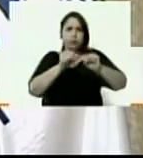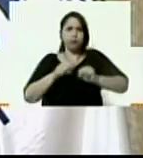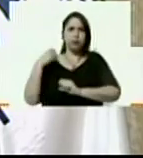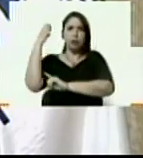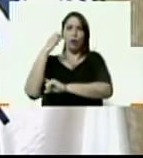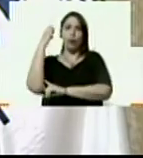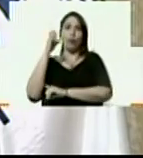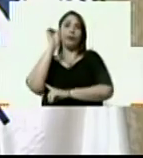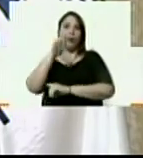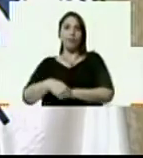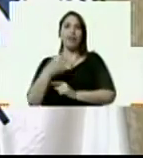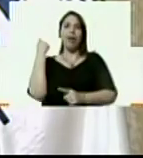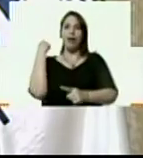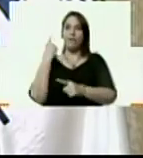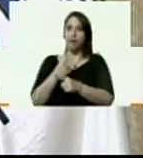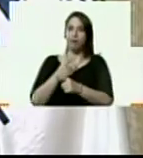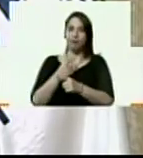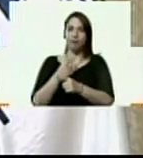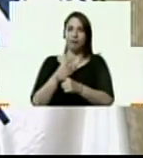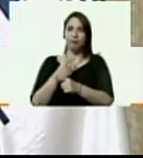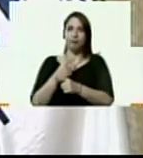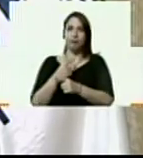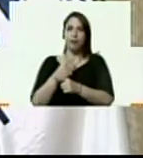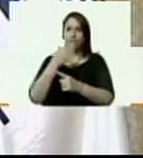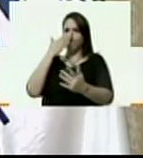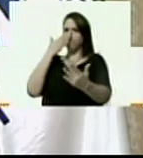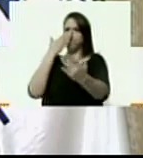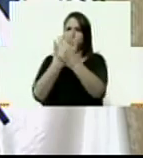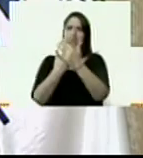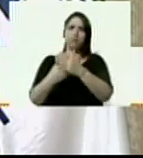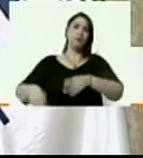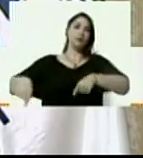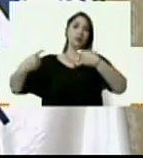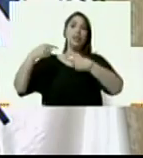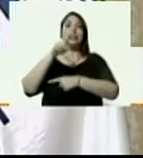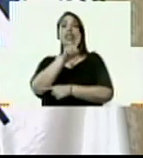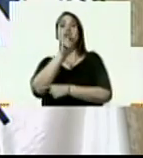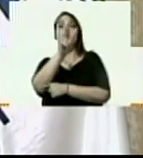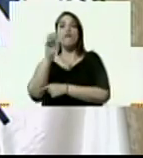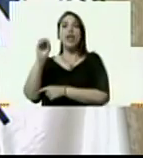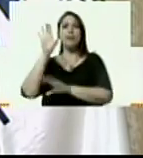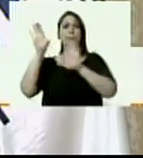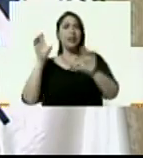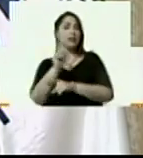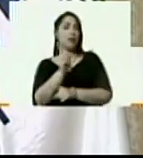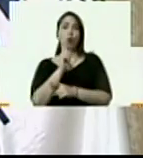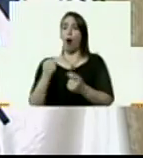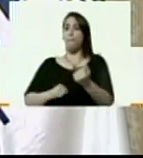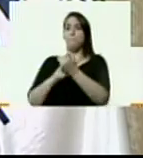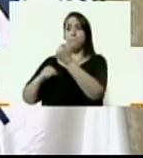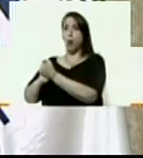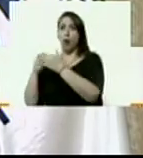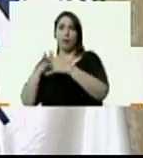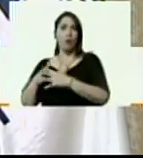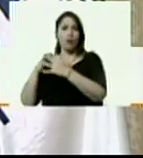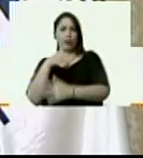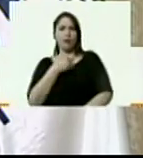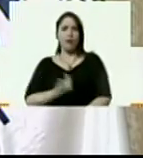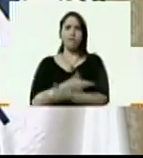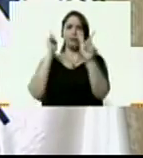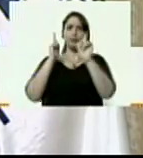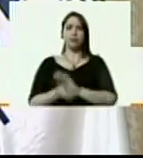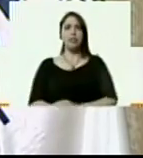sino que además tiene que enfrentar a 120 países que no están alineados con los eeuu y que quieren ser libres